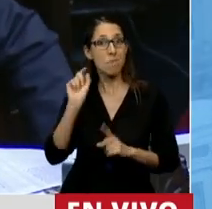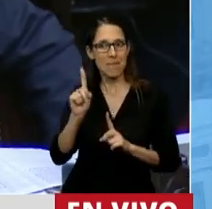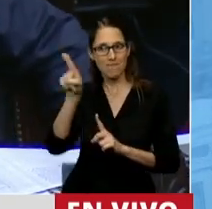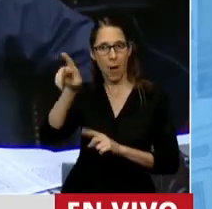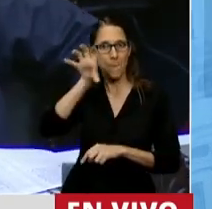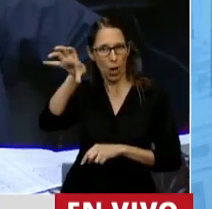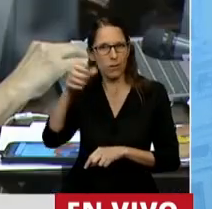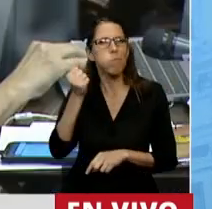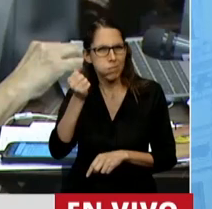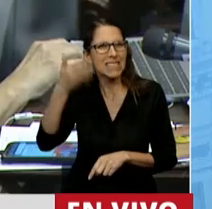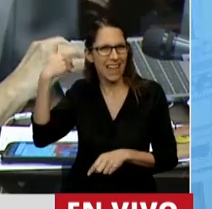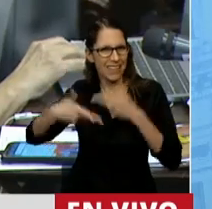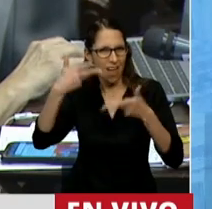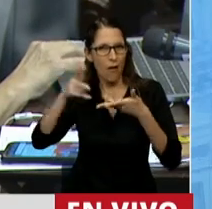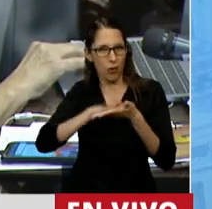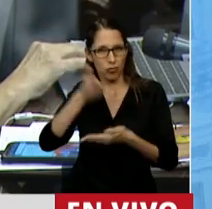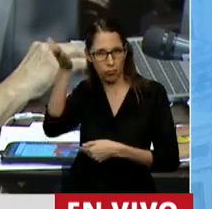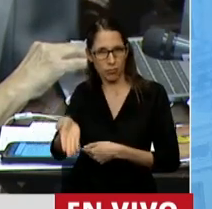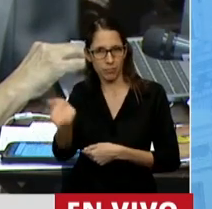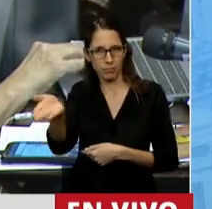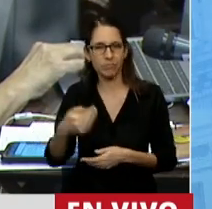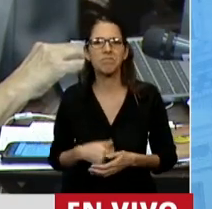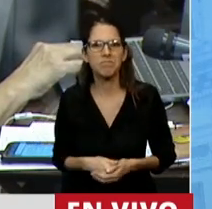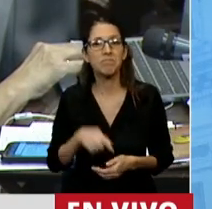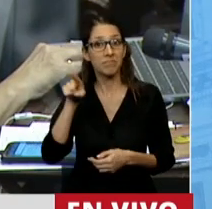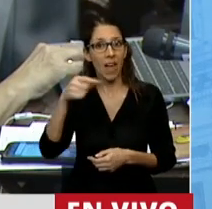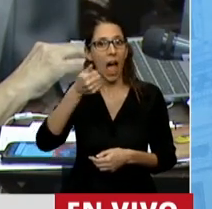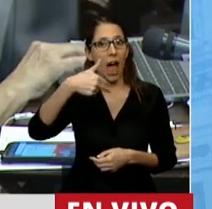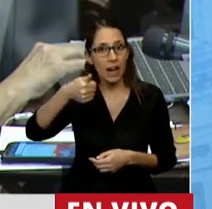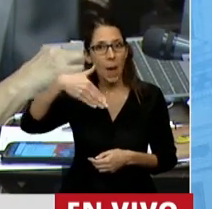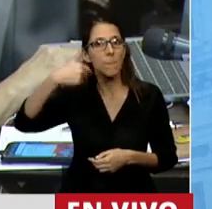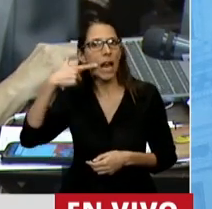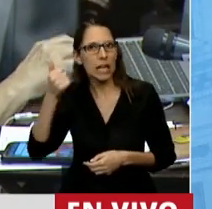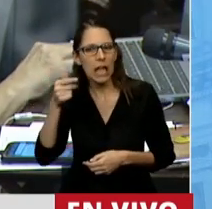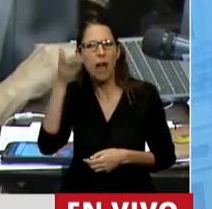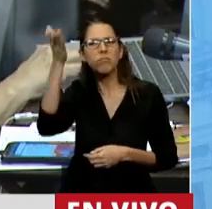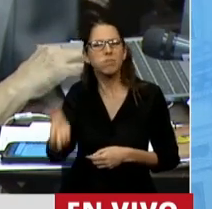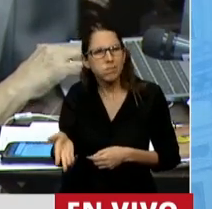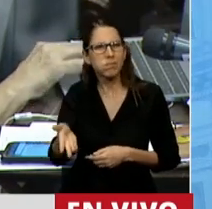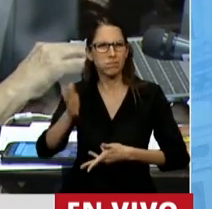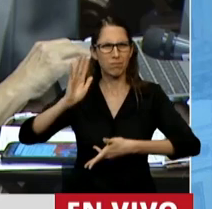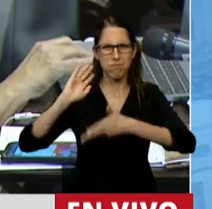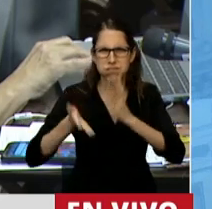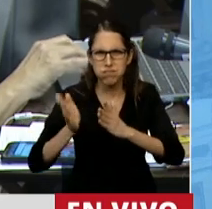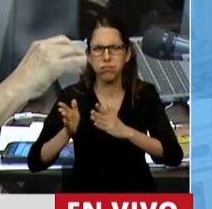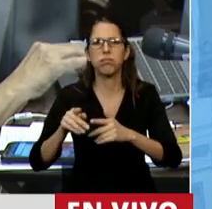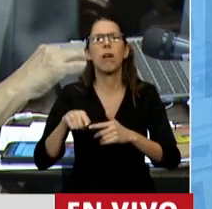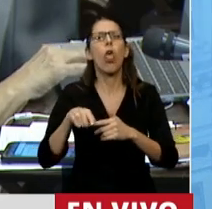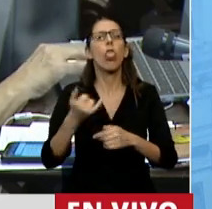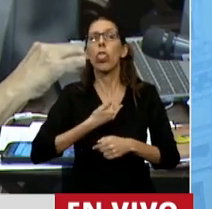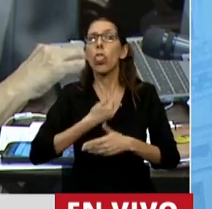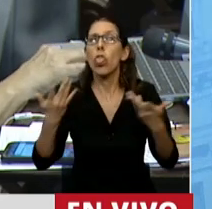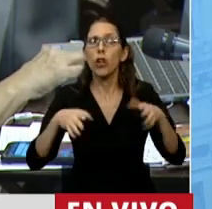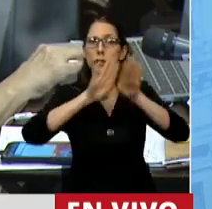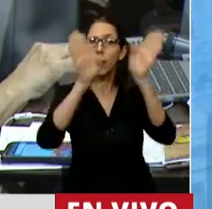la han nombrado en esta sesión. Ana María fue maltratada en un servicio de